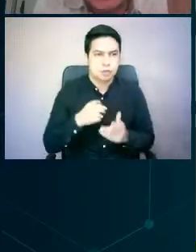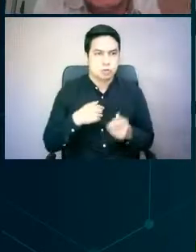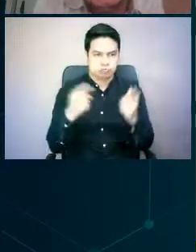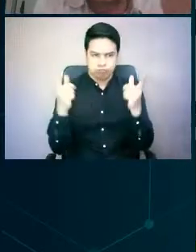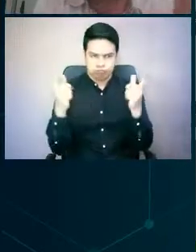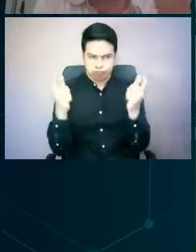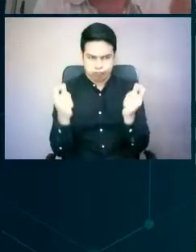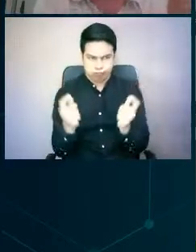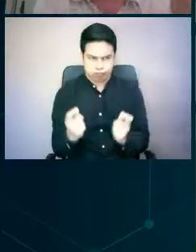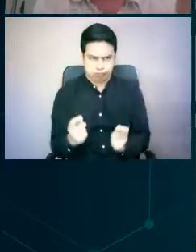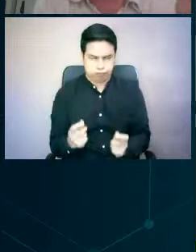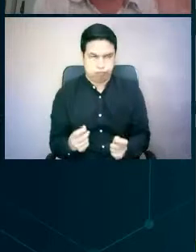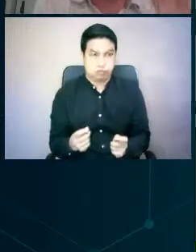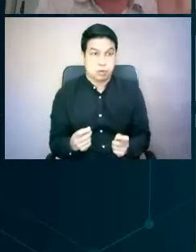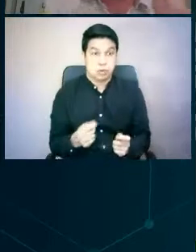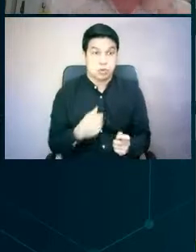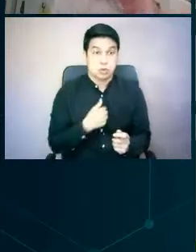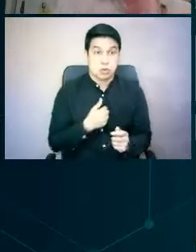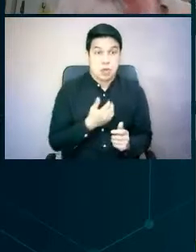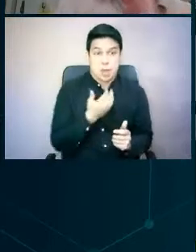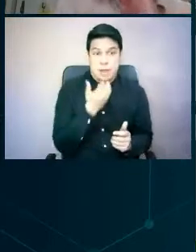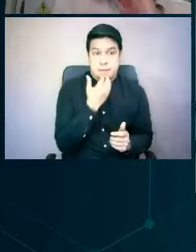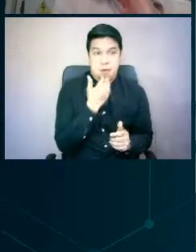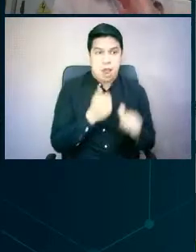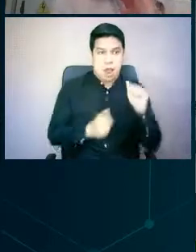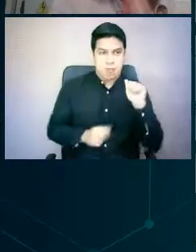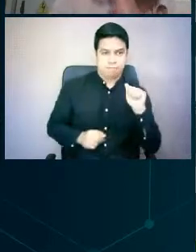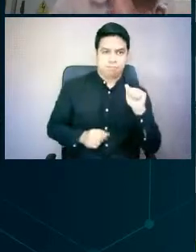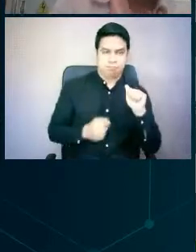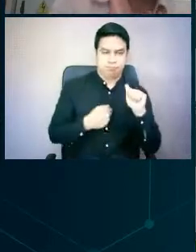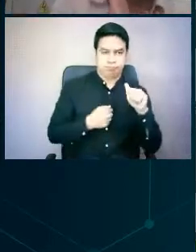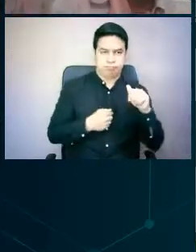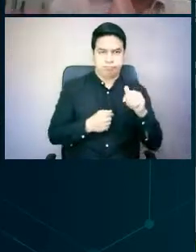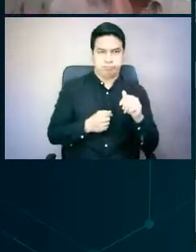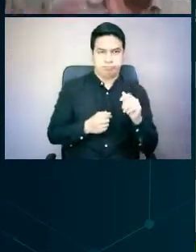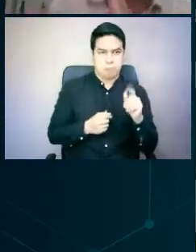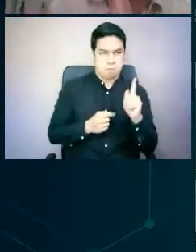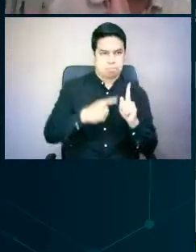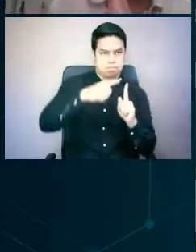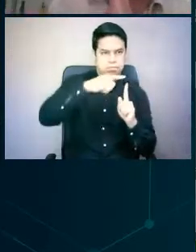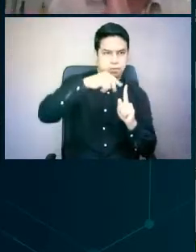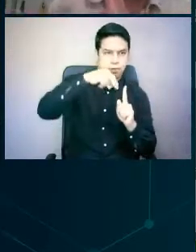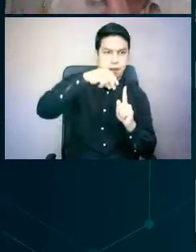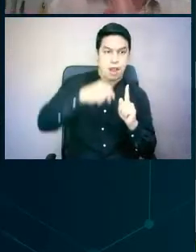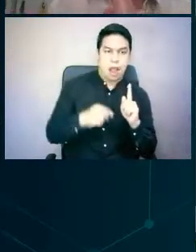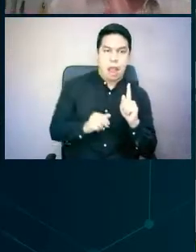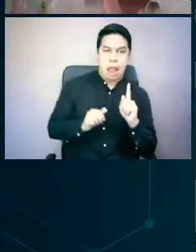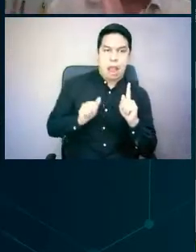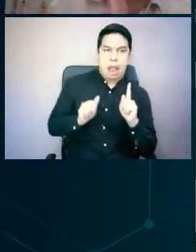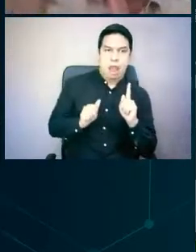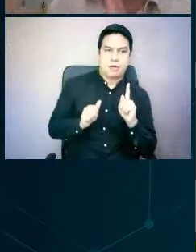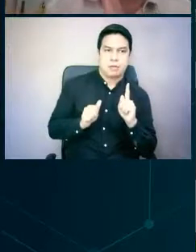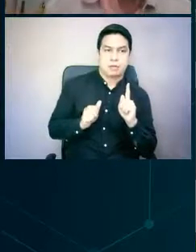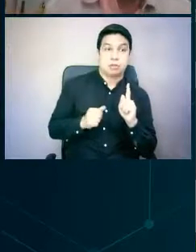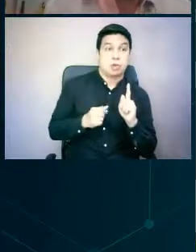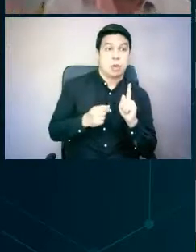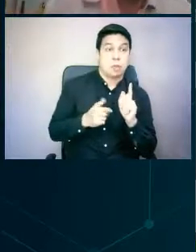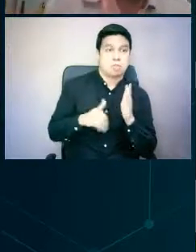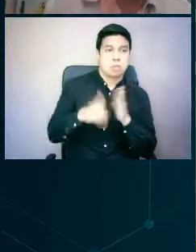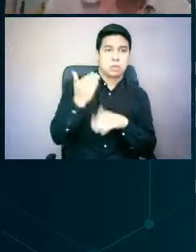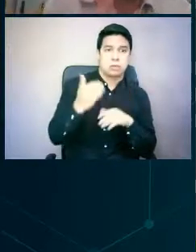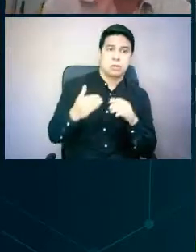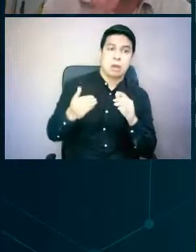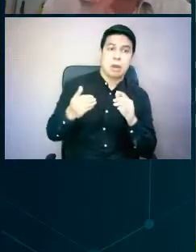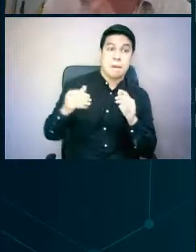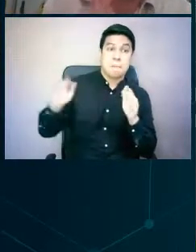parar exactamente en la misma referencia. Entonces, si yo estoy en el extremo A y si automáticamente empiezo a hacer los cálculos que llegan del extremo B, se